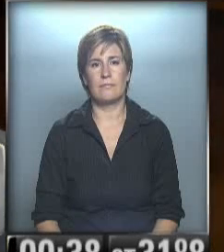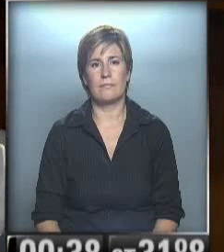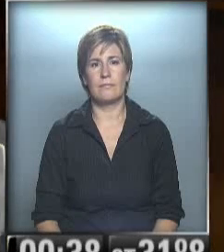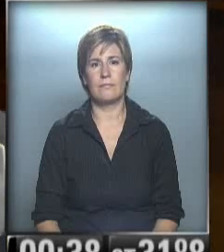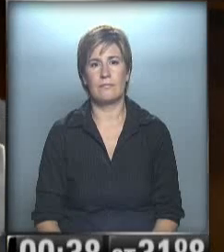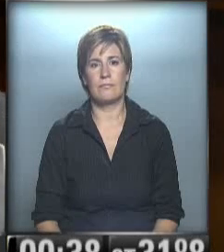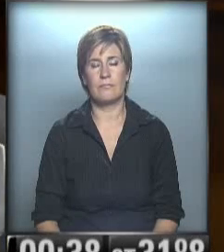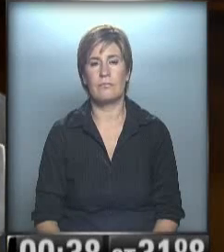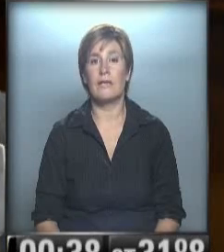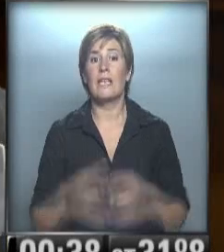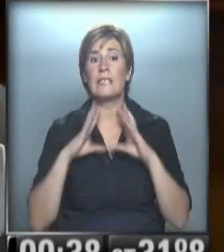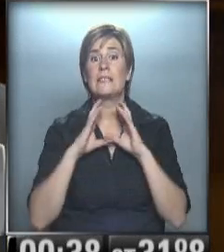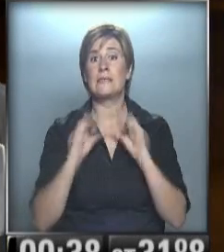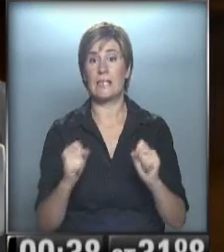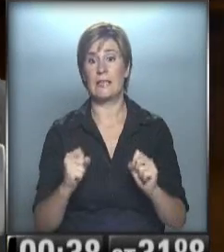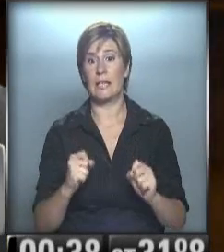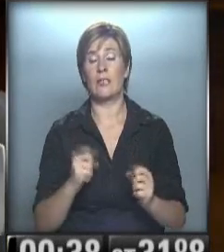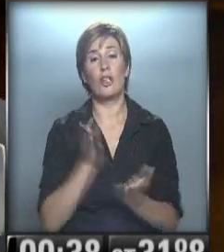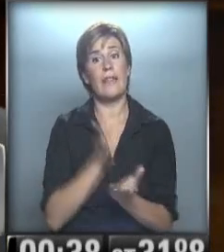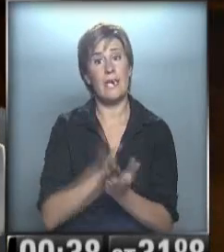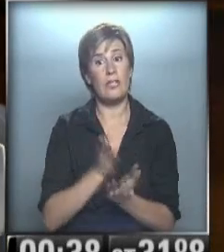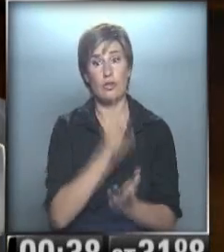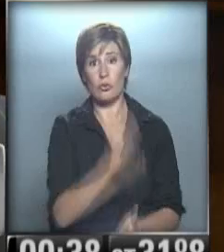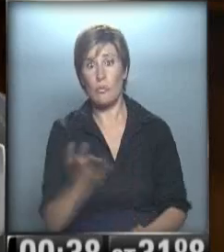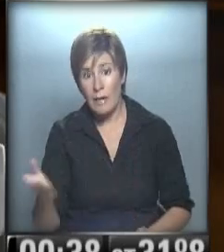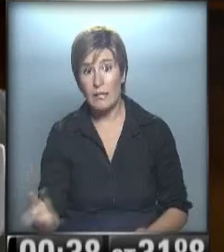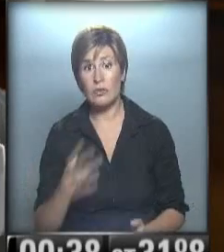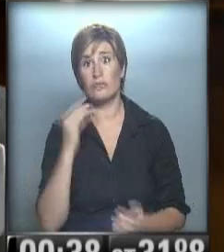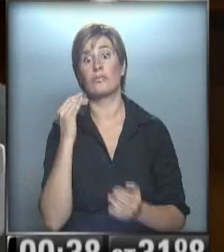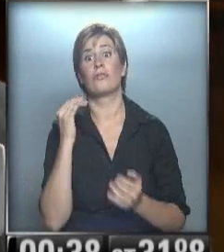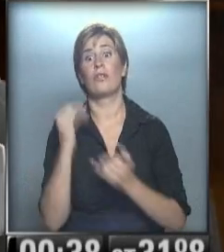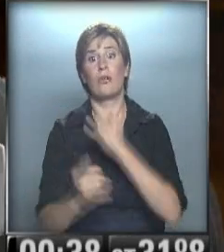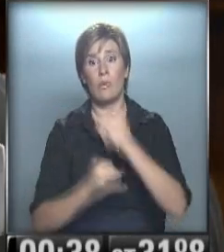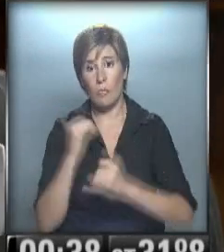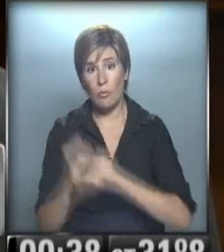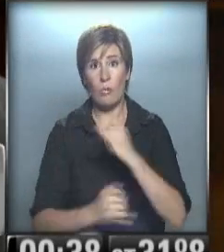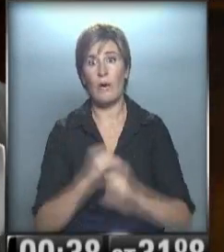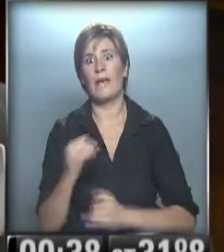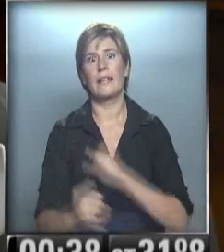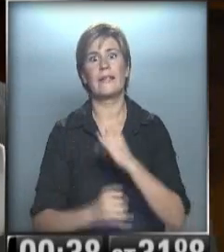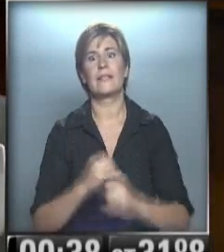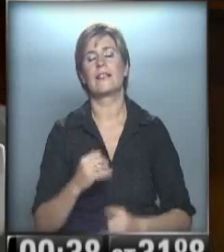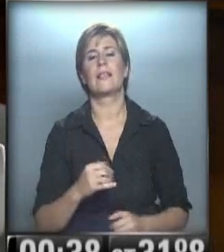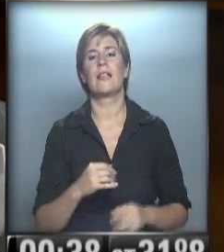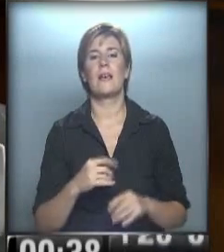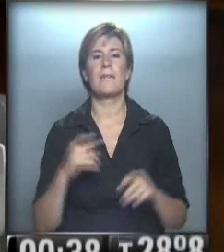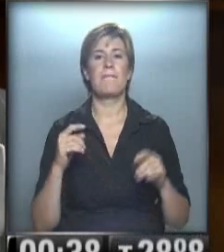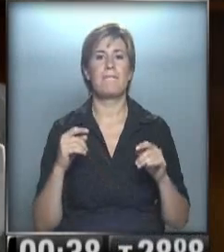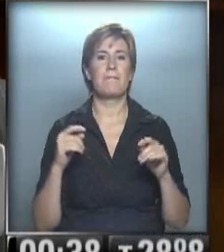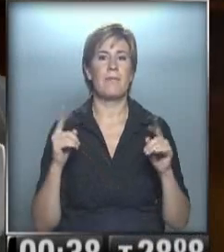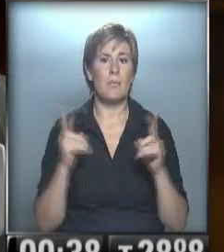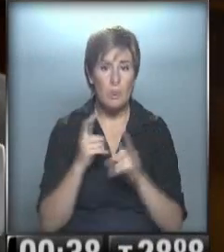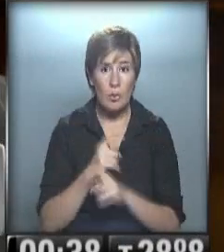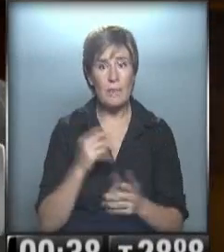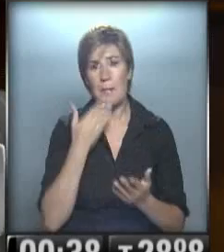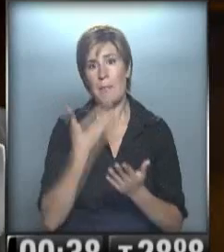El secretario de Derechos Humanos, Martín Fresneda, consideró que la causa por la apropiación de la empresa Papel Prensa se encuentra virtualmente